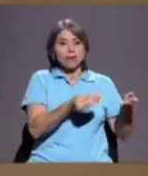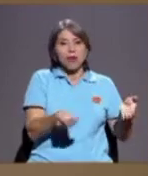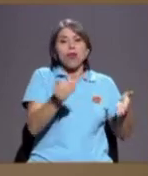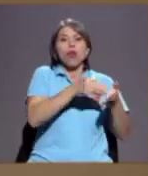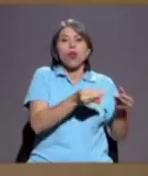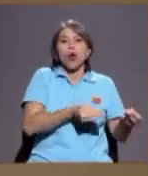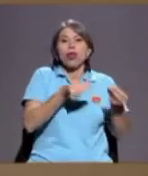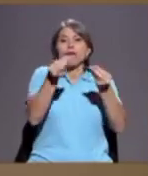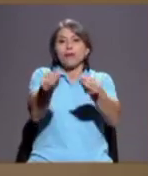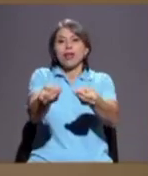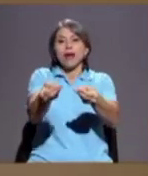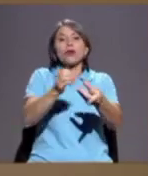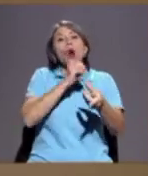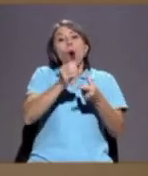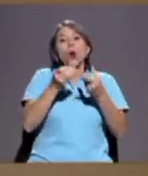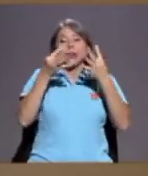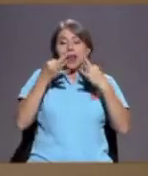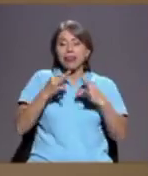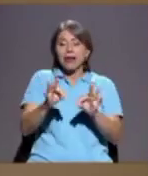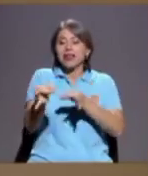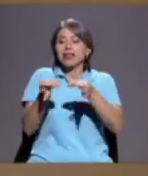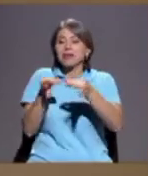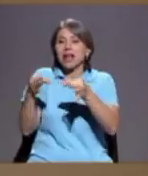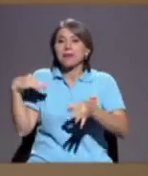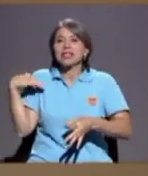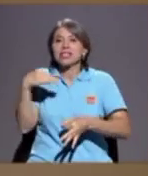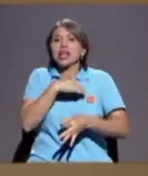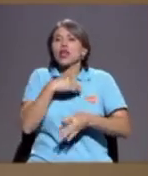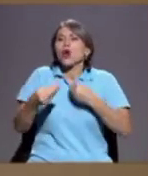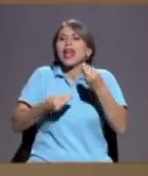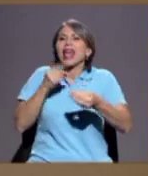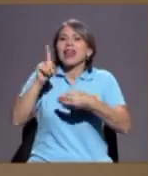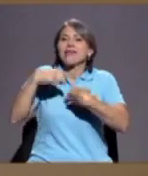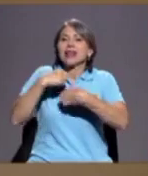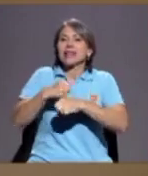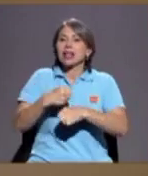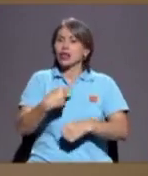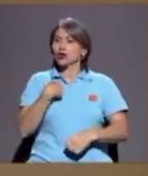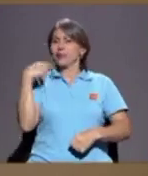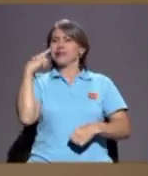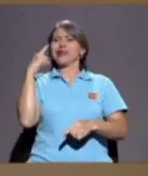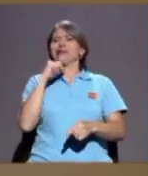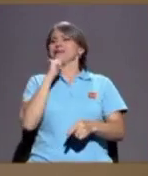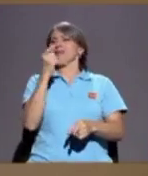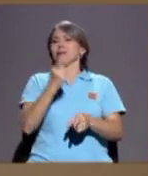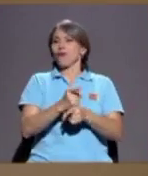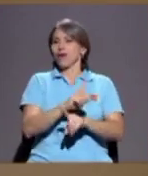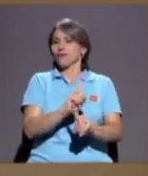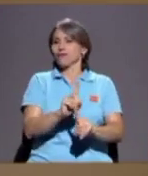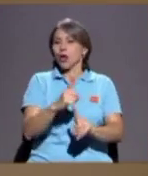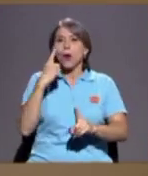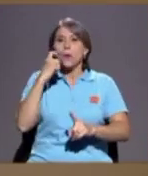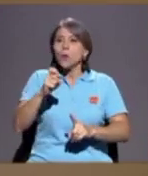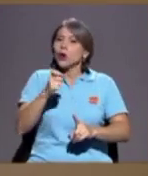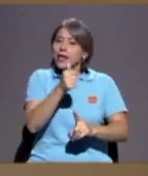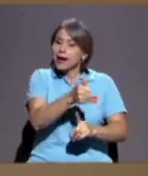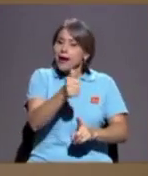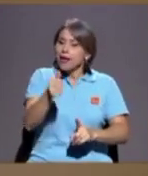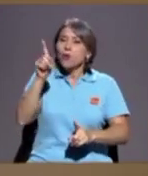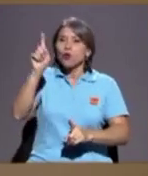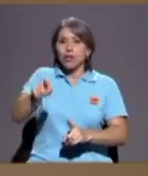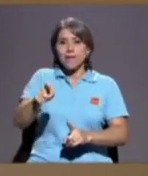lo que tenía que hacer. A mí me pareció bastante inadecuado, porque zapatero a tus zapatos, la institución a la